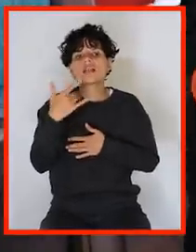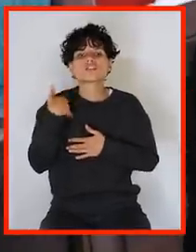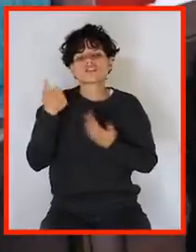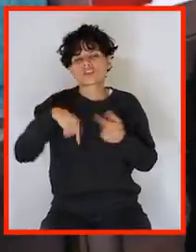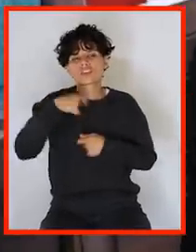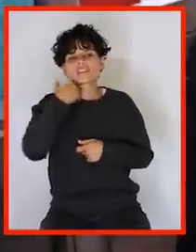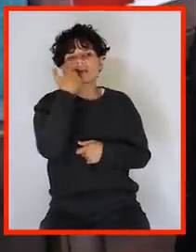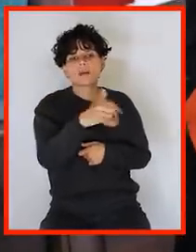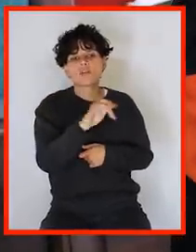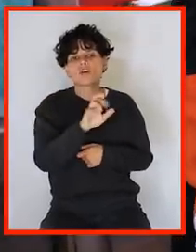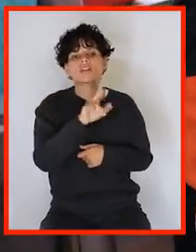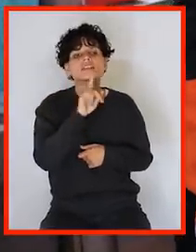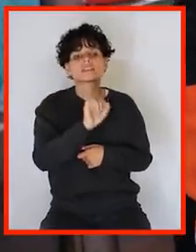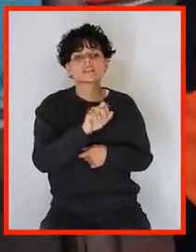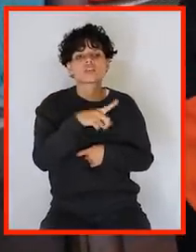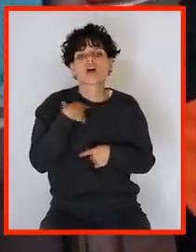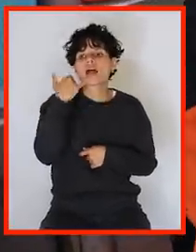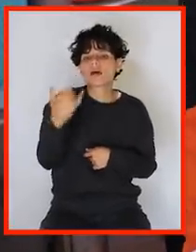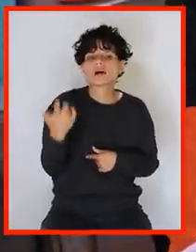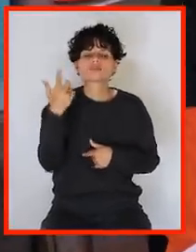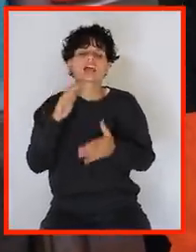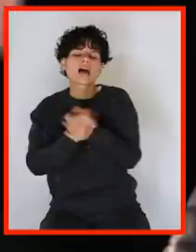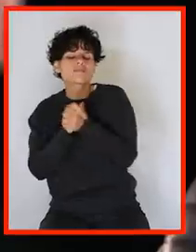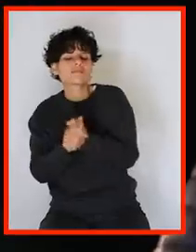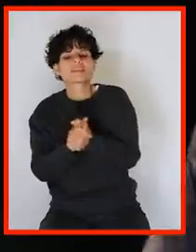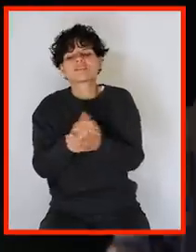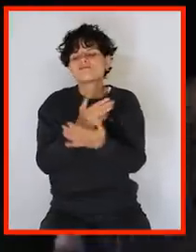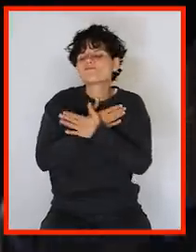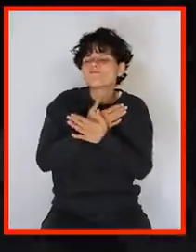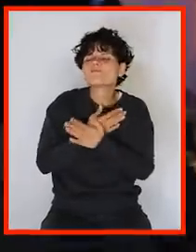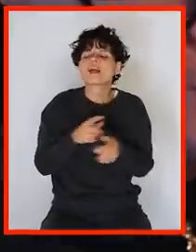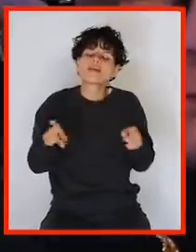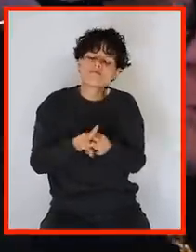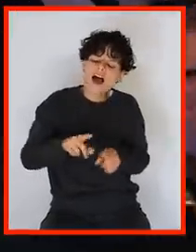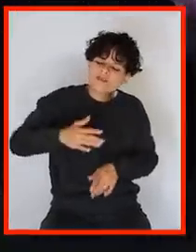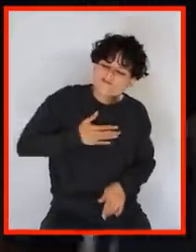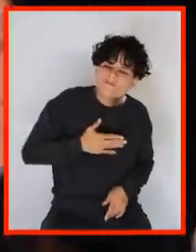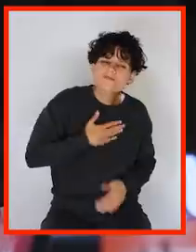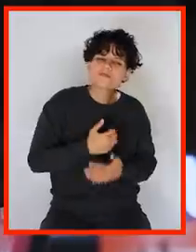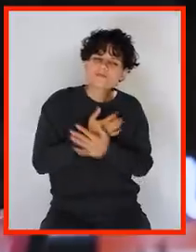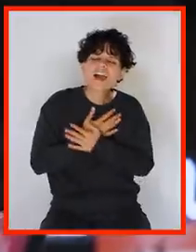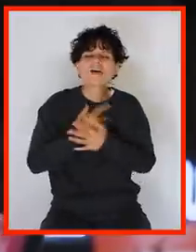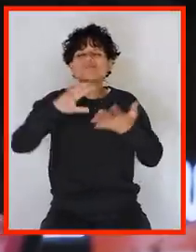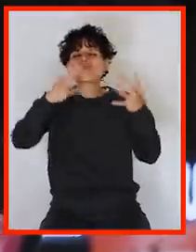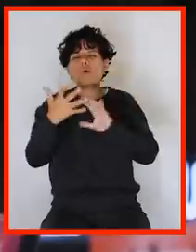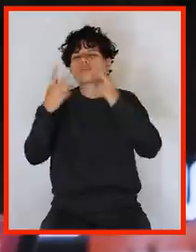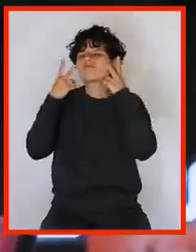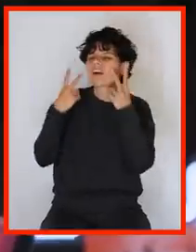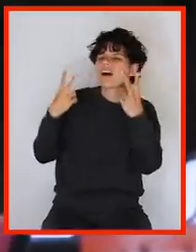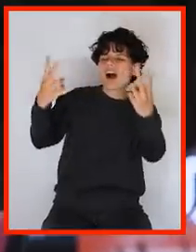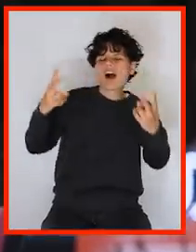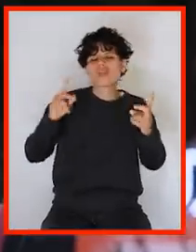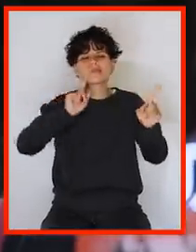dijo, lo llamamos, el otro dijo, no, puta, va mi hermano, mi amigo, mi pana, mi... Hemos viajado, hemos estado